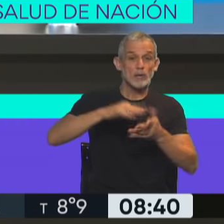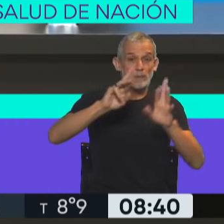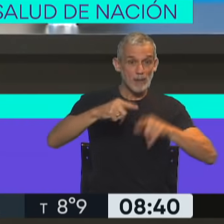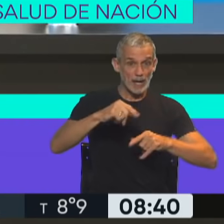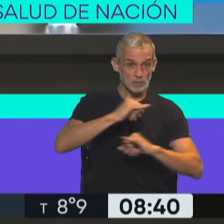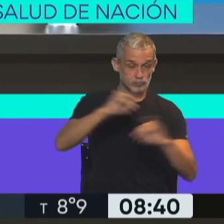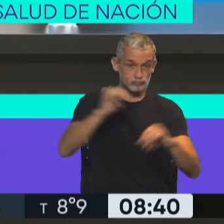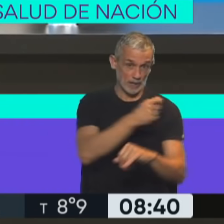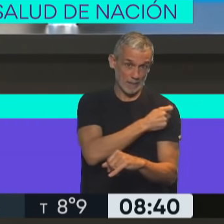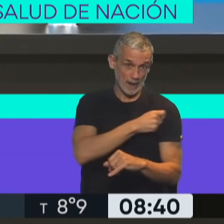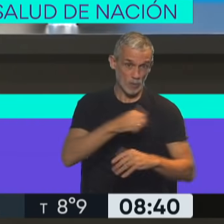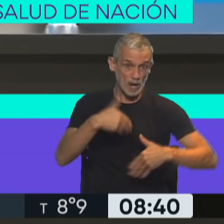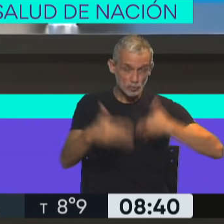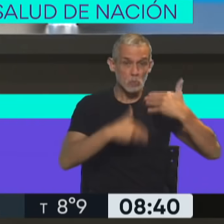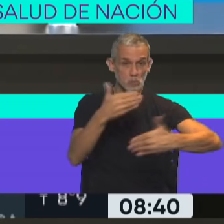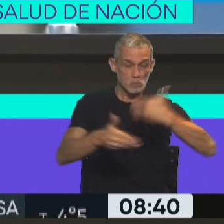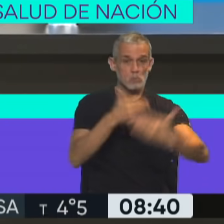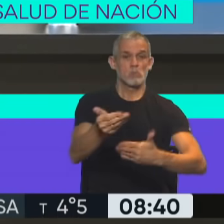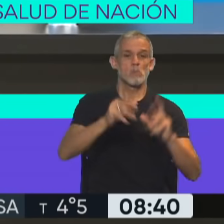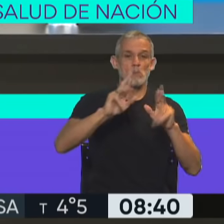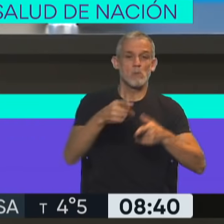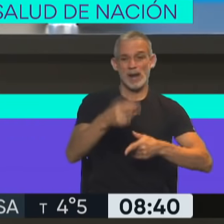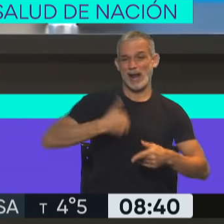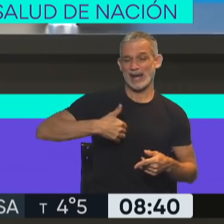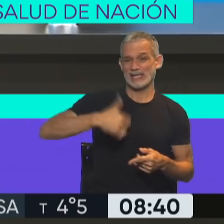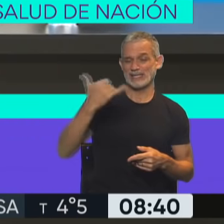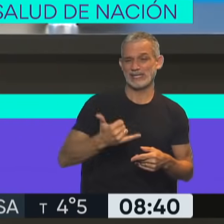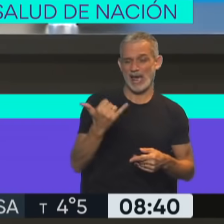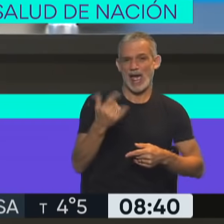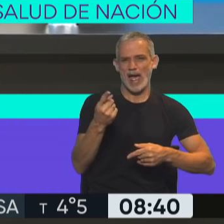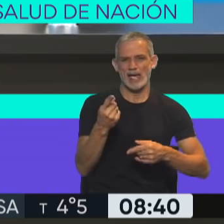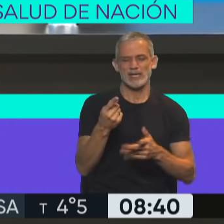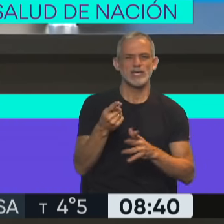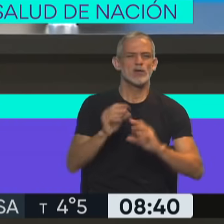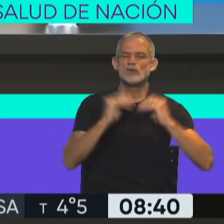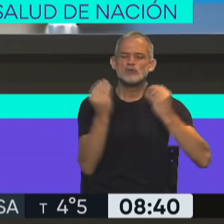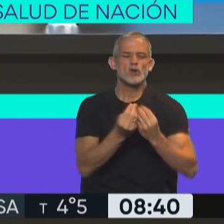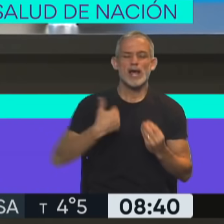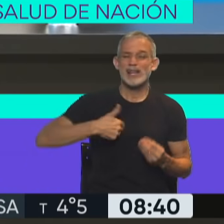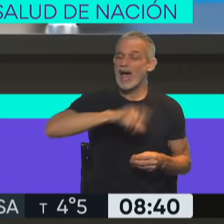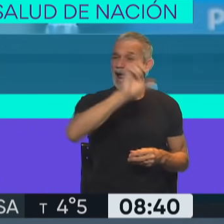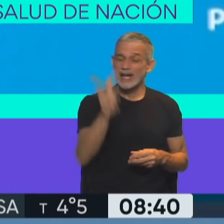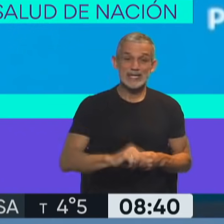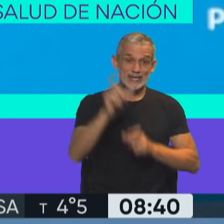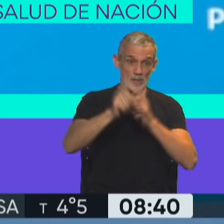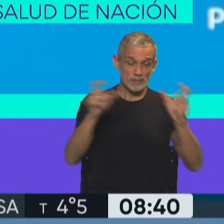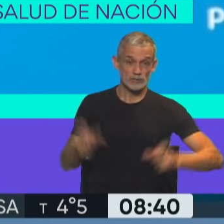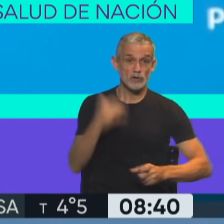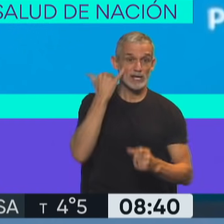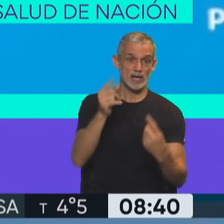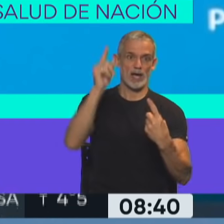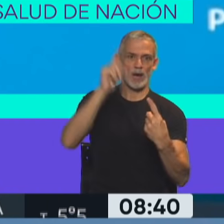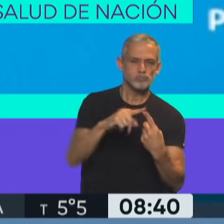vacunación, del avance de la campaña de vacunación, Argentina tiene una cobertura total país de personas que han iniciado el